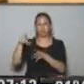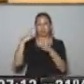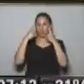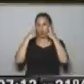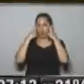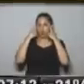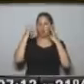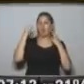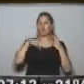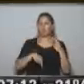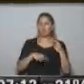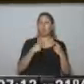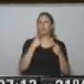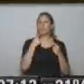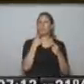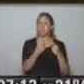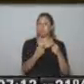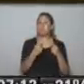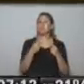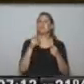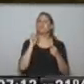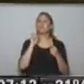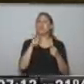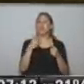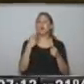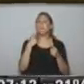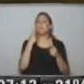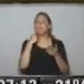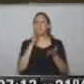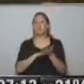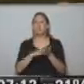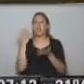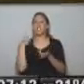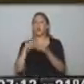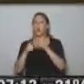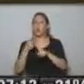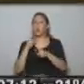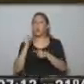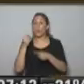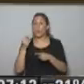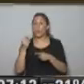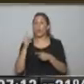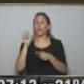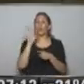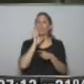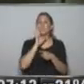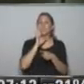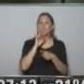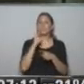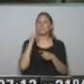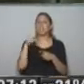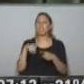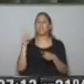Sur ratificó que llevará adelante en el Mar Amarillo las pruebas bélicas acordadas con Washington para este mes, las mismas